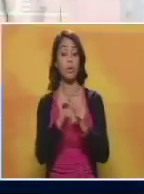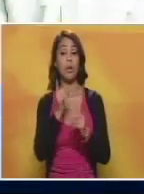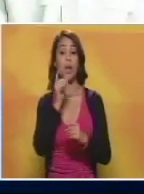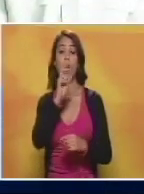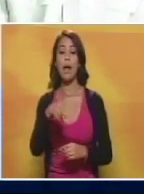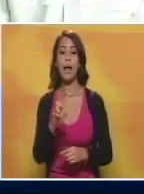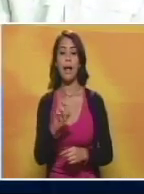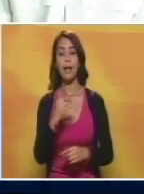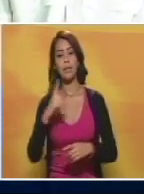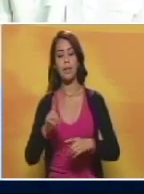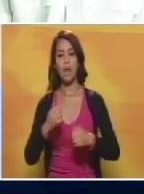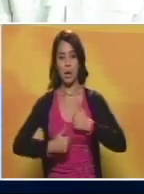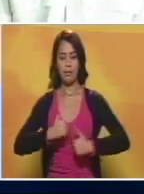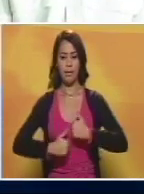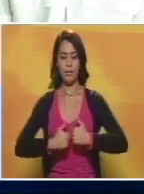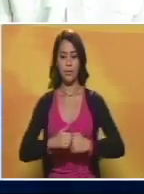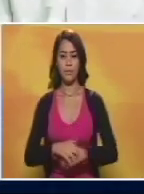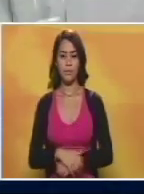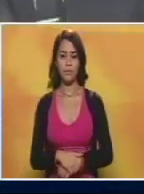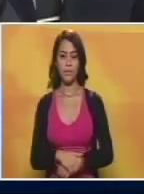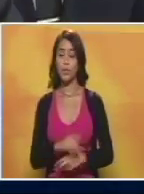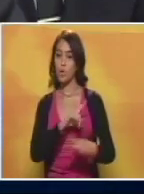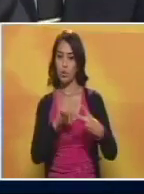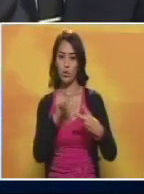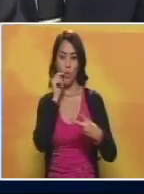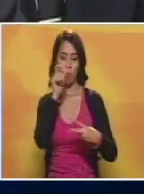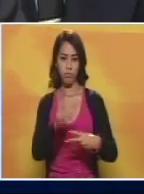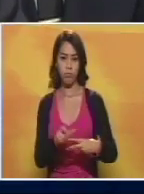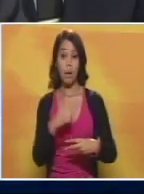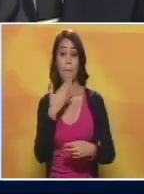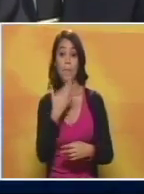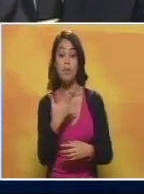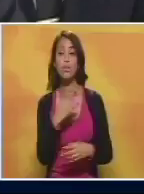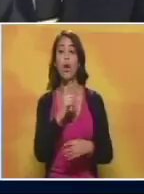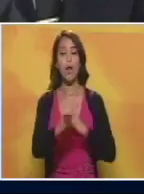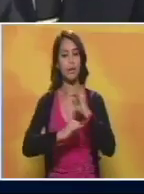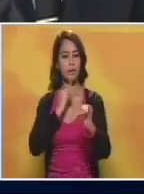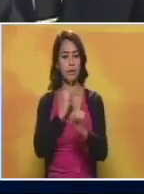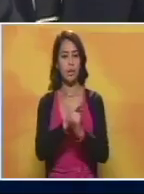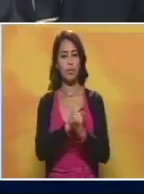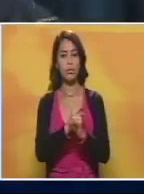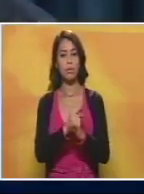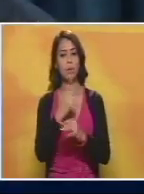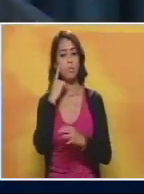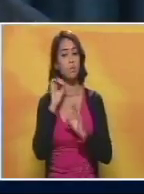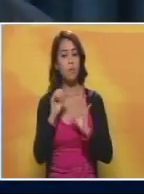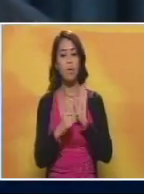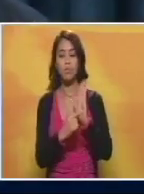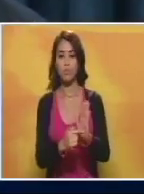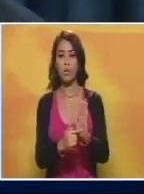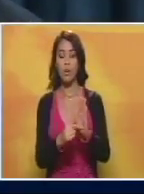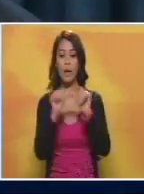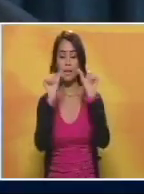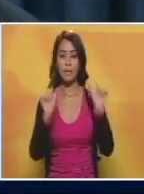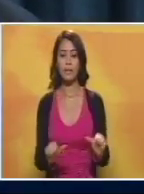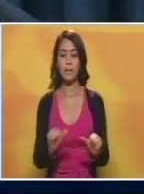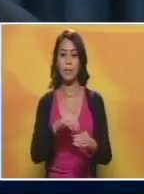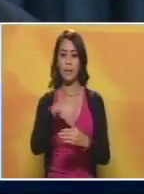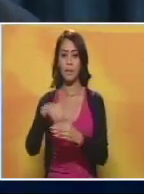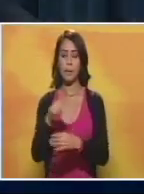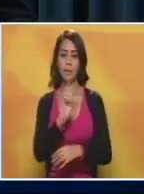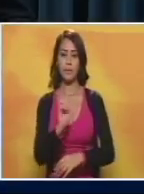temas como el nuestro. Y además creo que también hay que destacar que por primera vez va una mujer a la CIA, ¿no? Entonces hay evidentemente